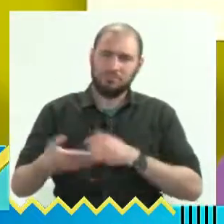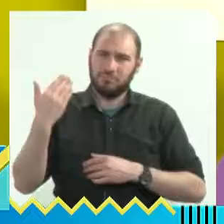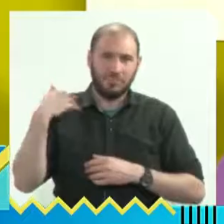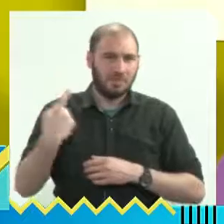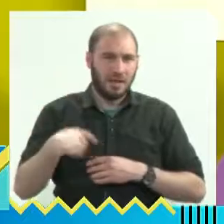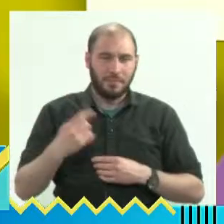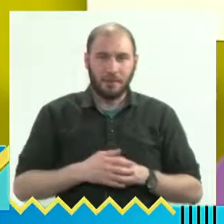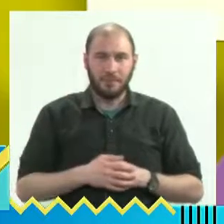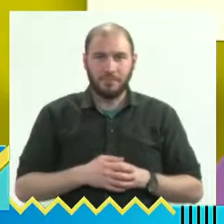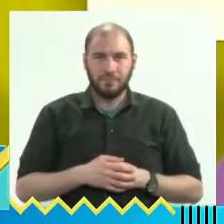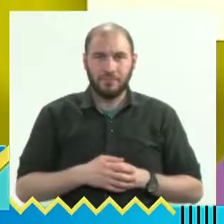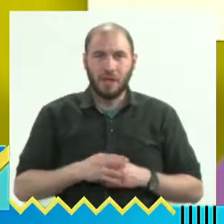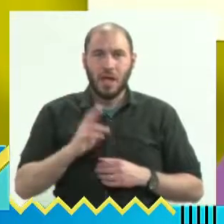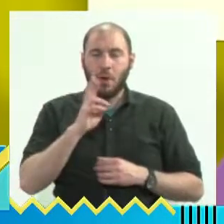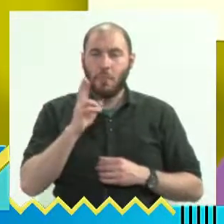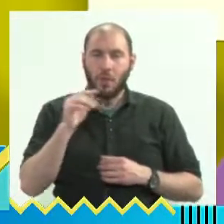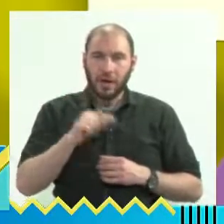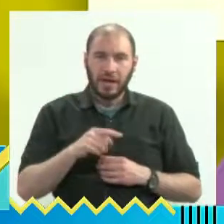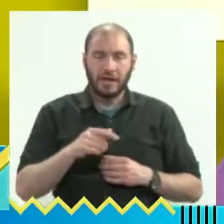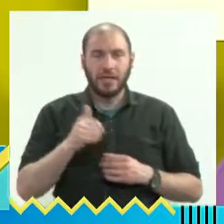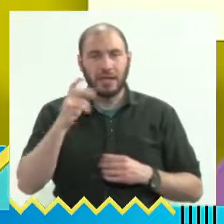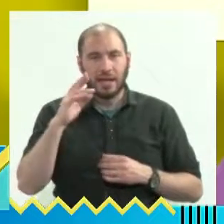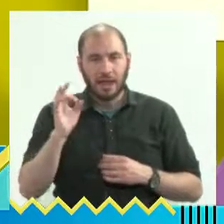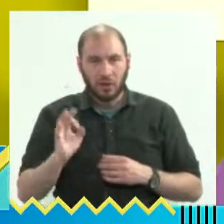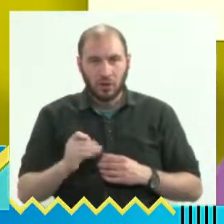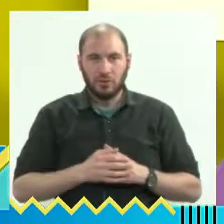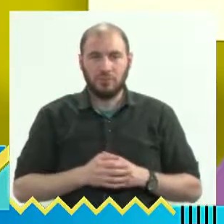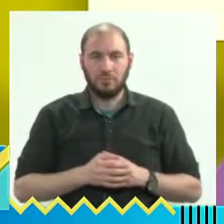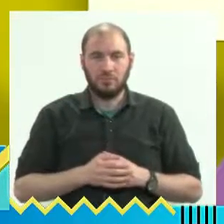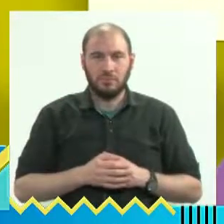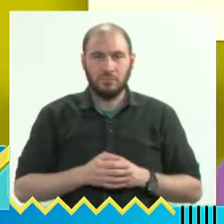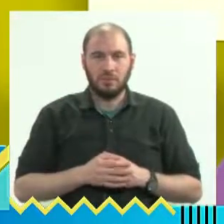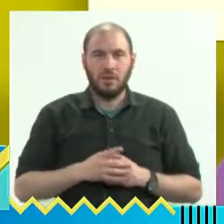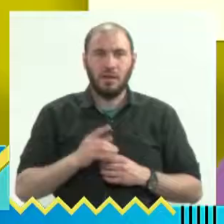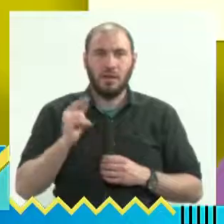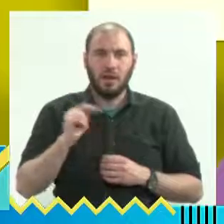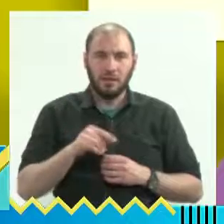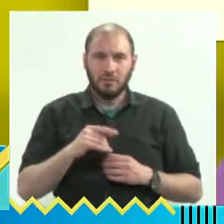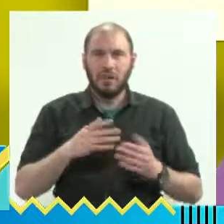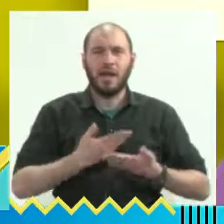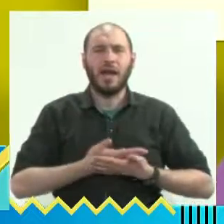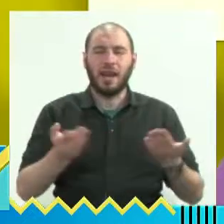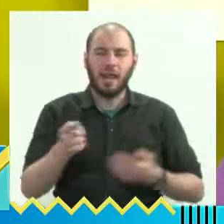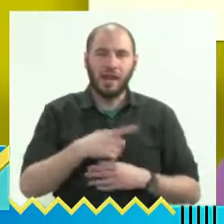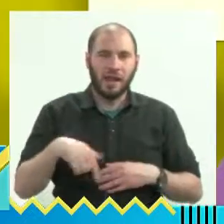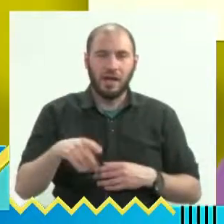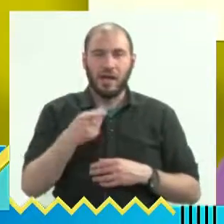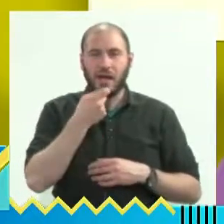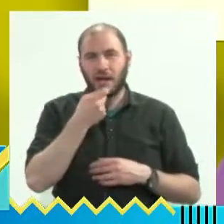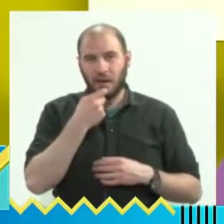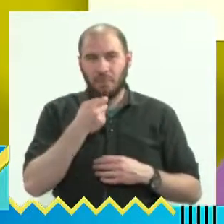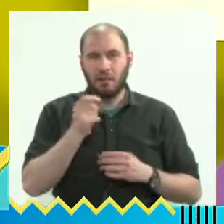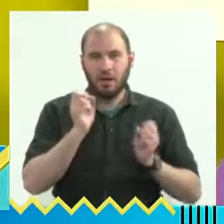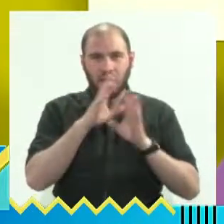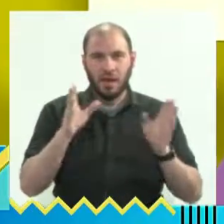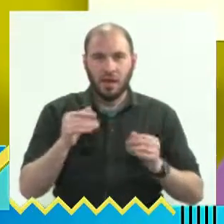¿no? El tema de la mujer, el tema de género lo atraviesa totalmente y se genera algo más transversal. Digo, el ejemplo más